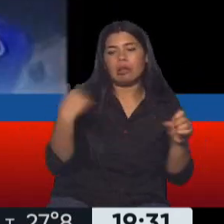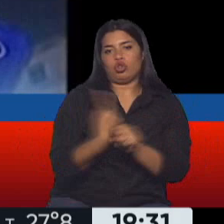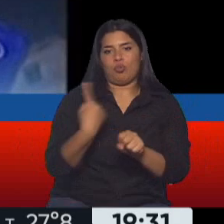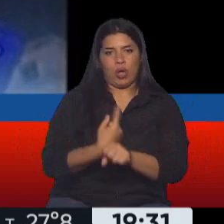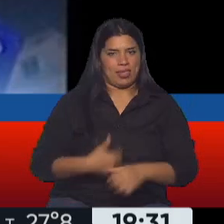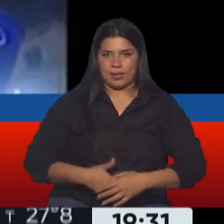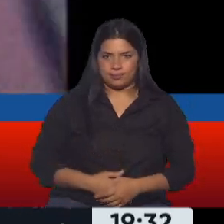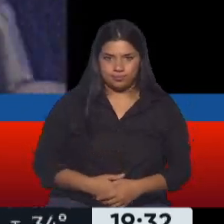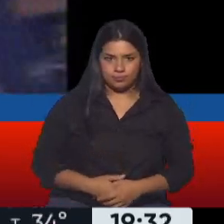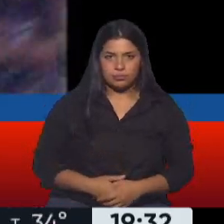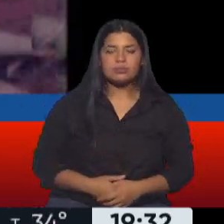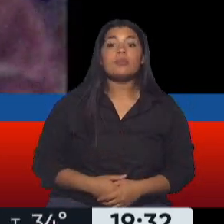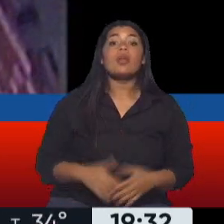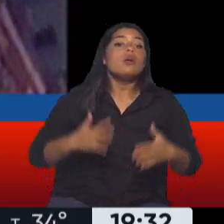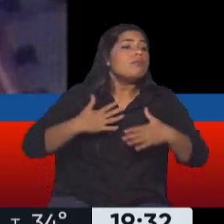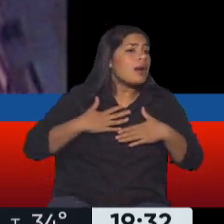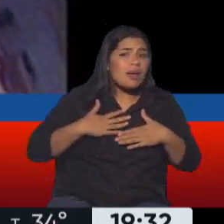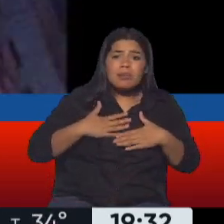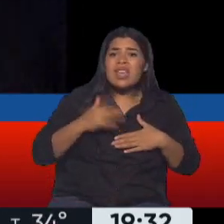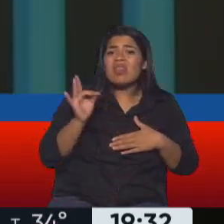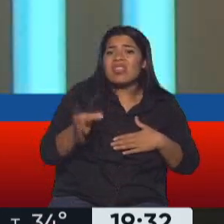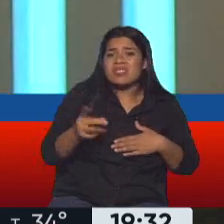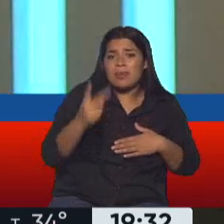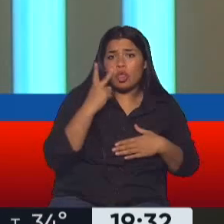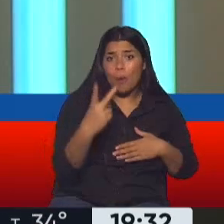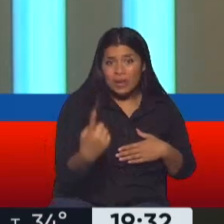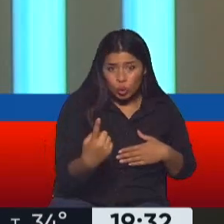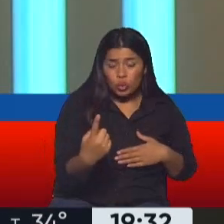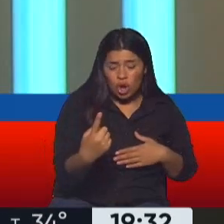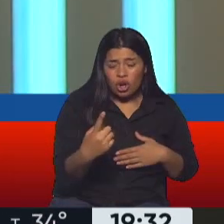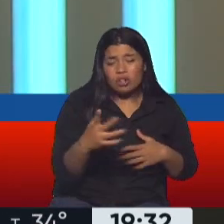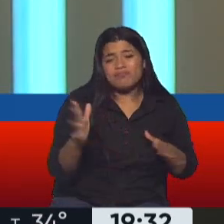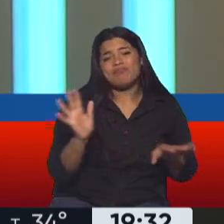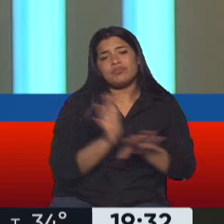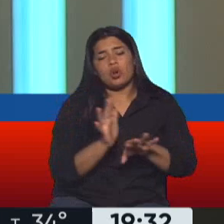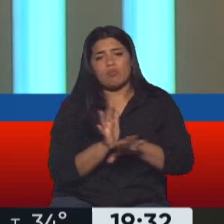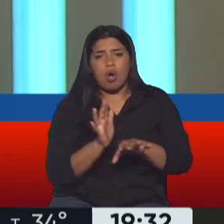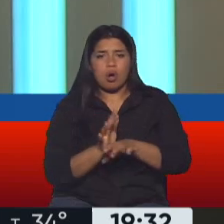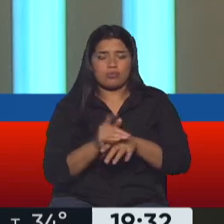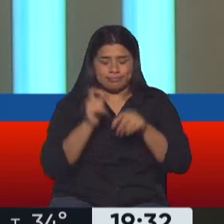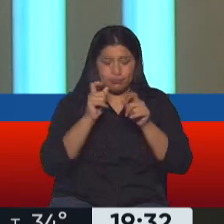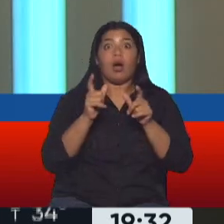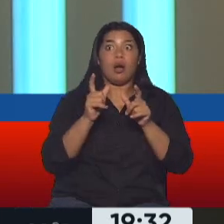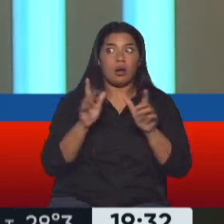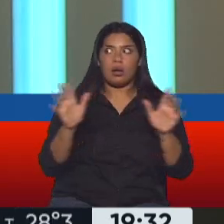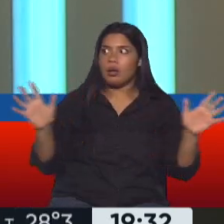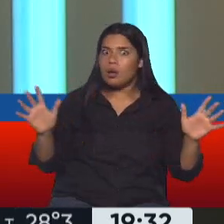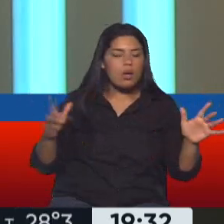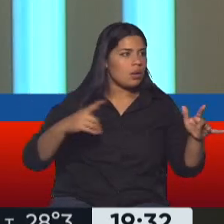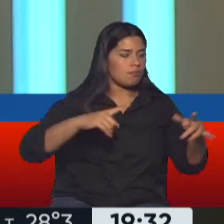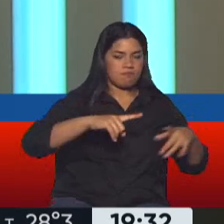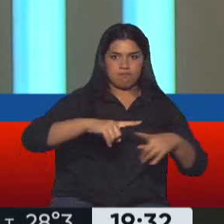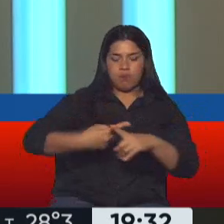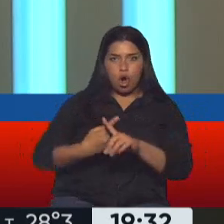para mí diciembre de 2001 fue el despertar hacia la política hacia la